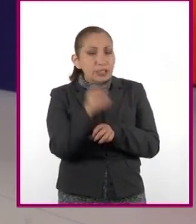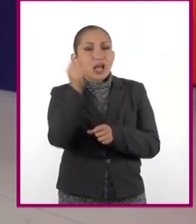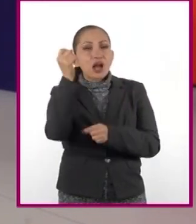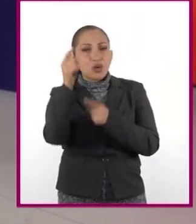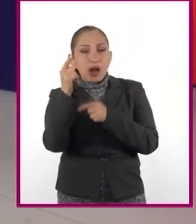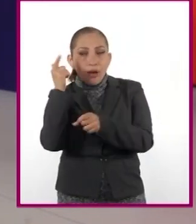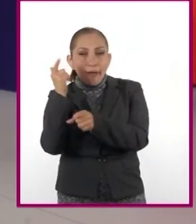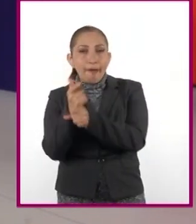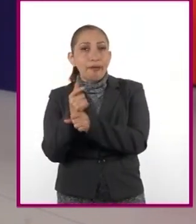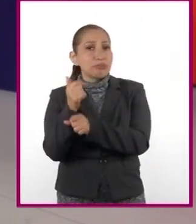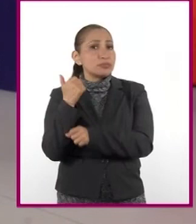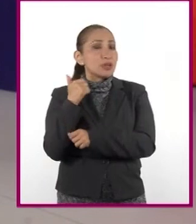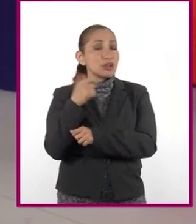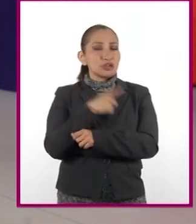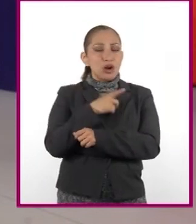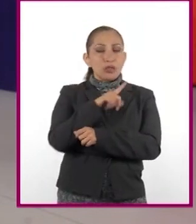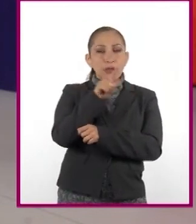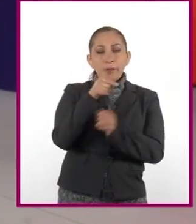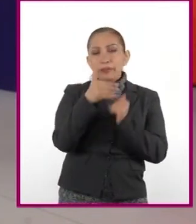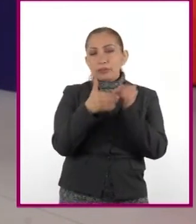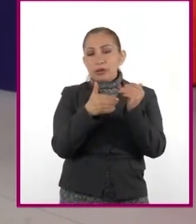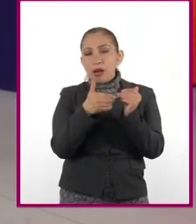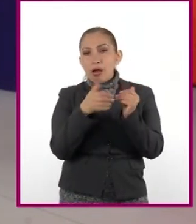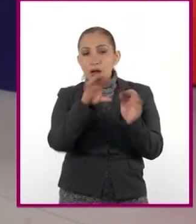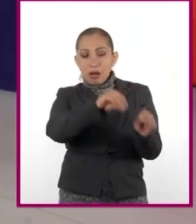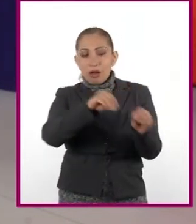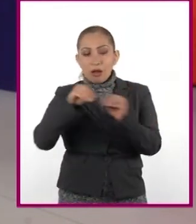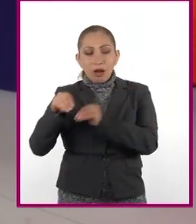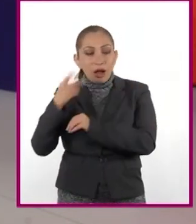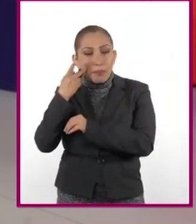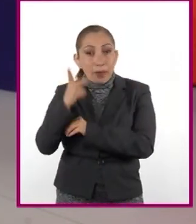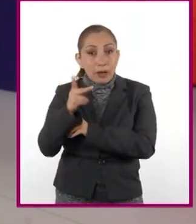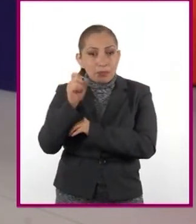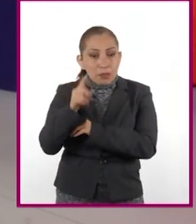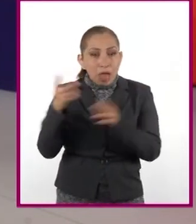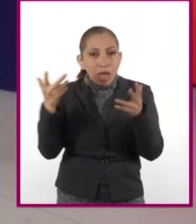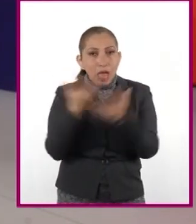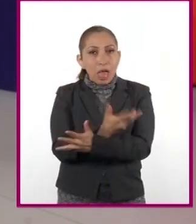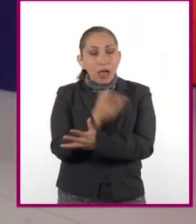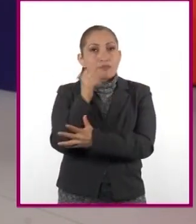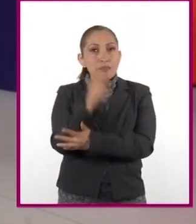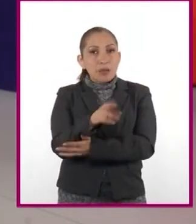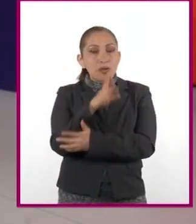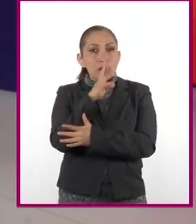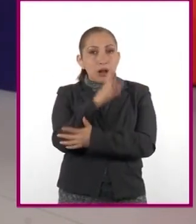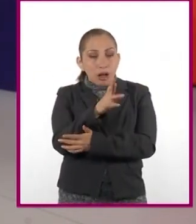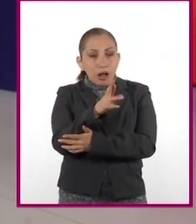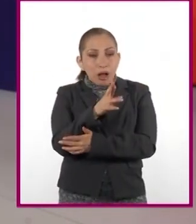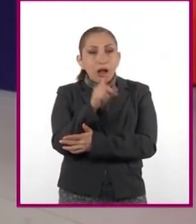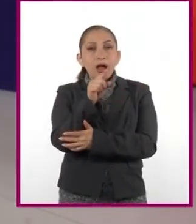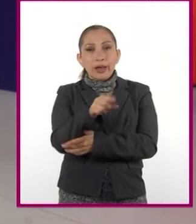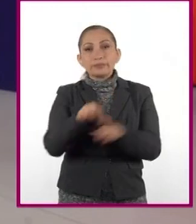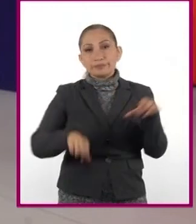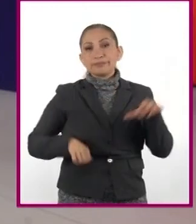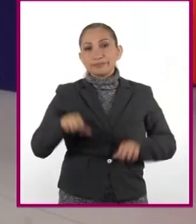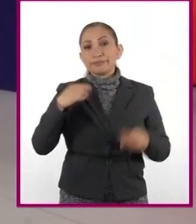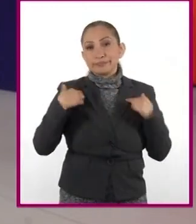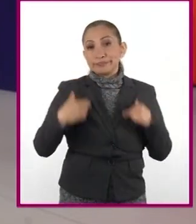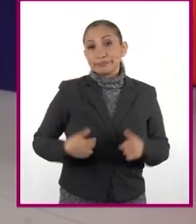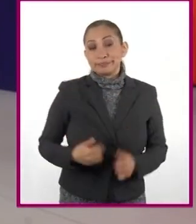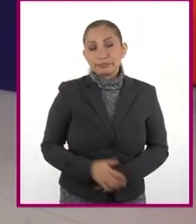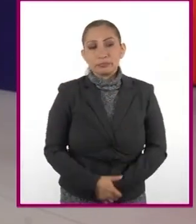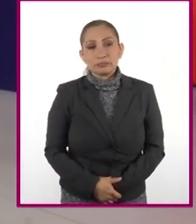se descubren solo después de que se remueven como resultado directo o indirecto de las actividades